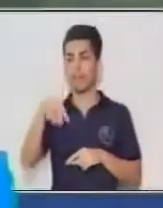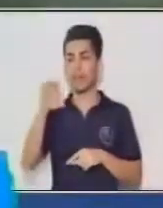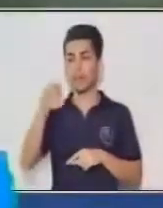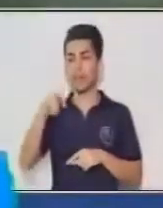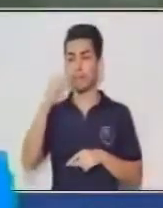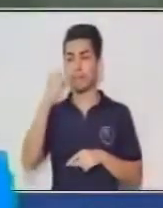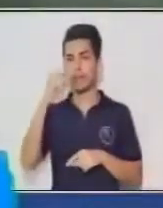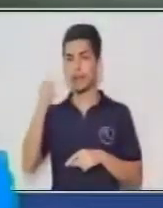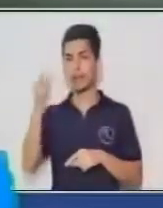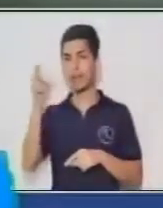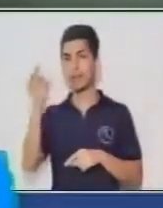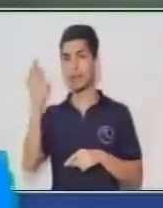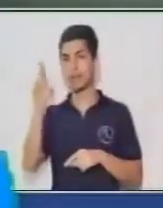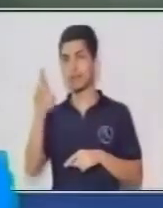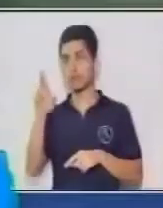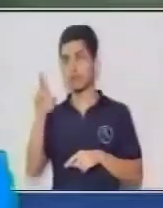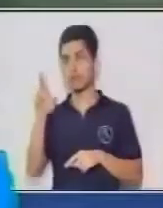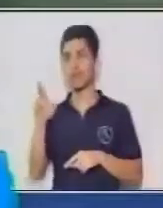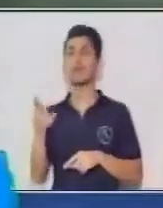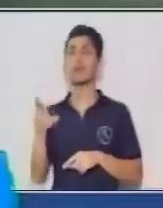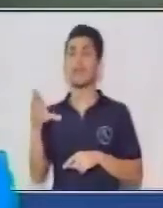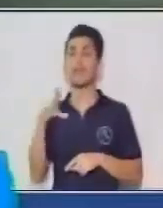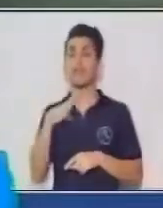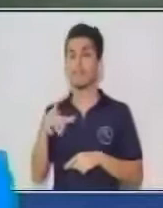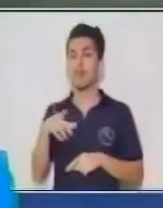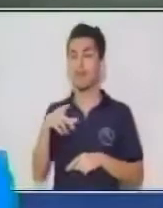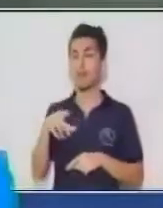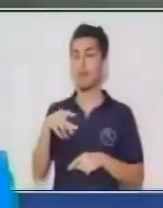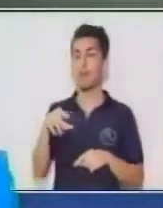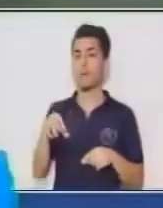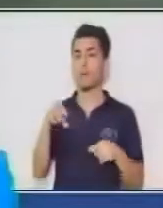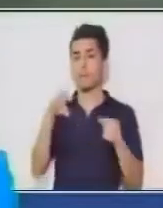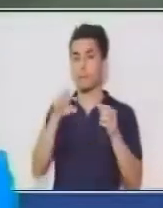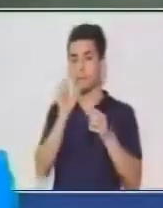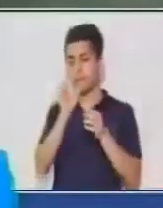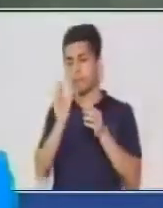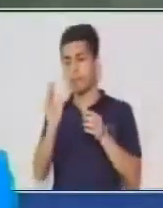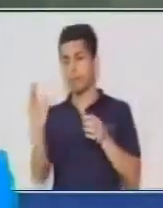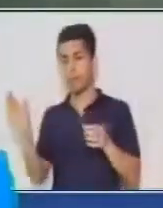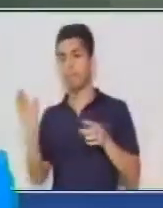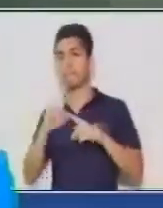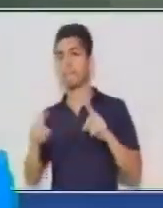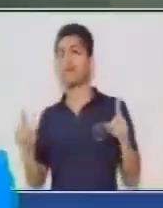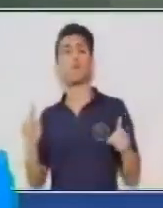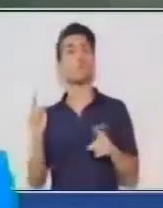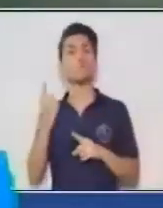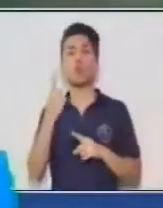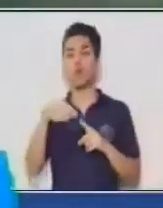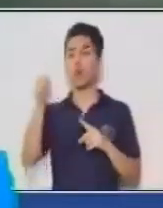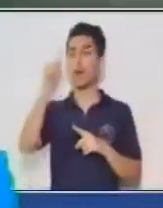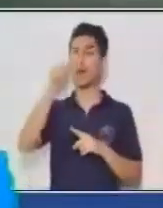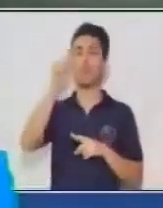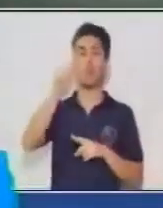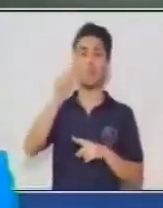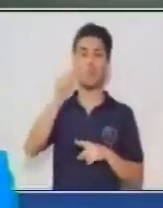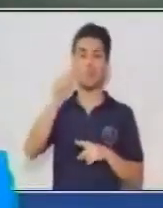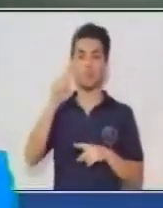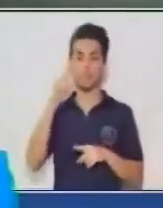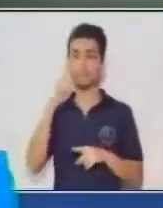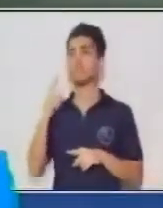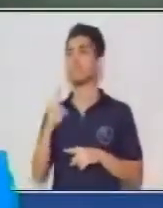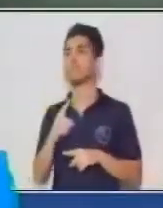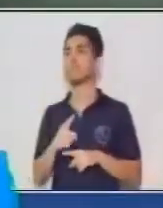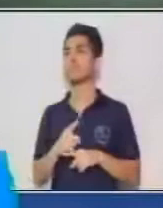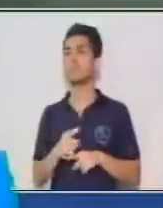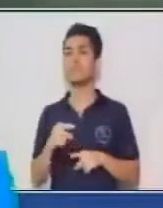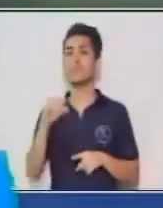que este es de grado 1. Pero lo que tenemos que tomar muy en cuenta es